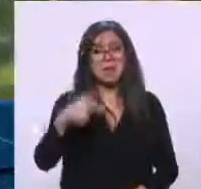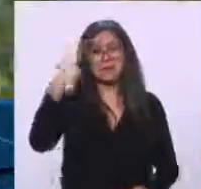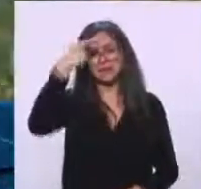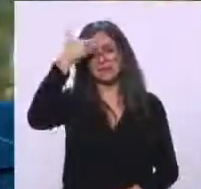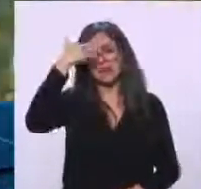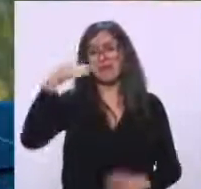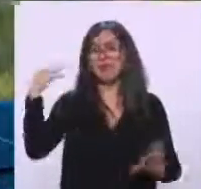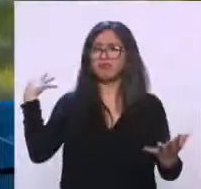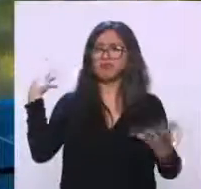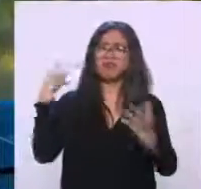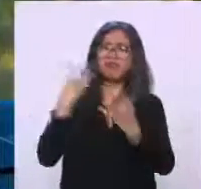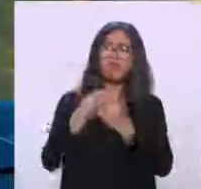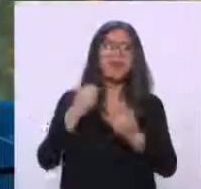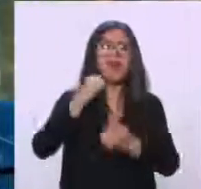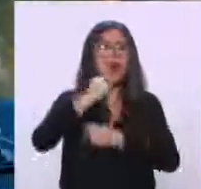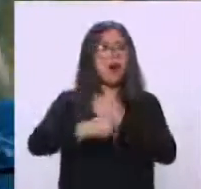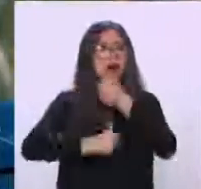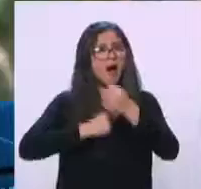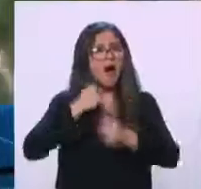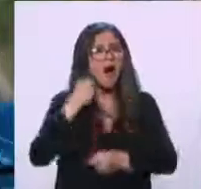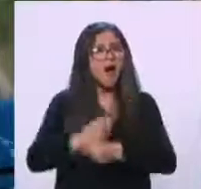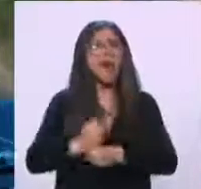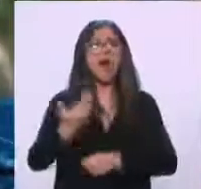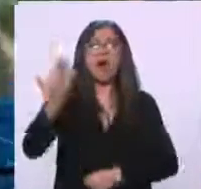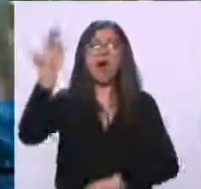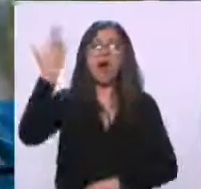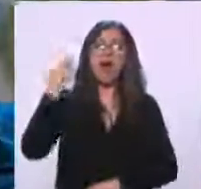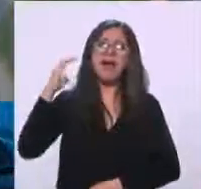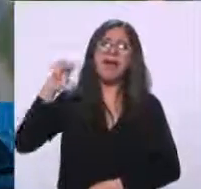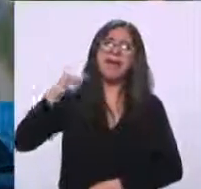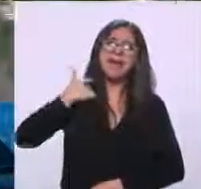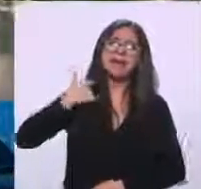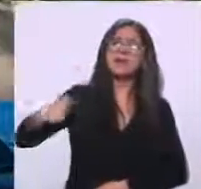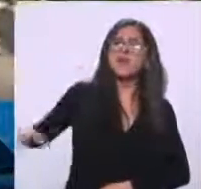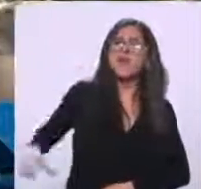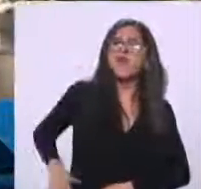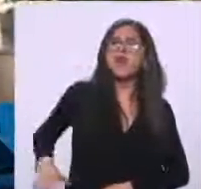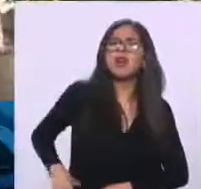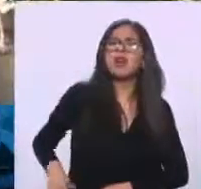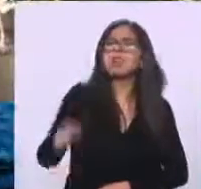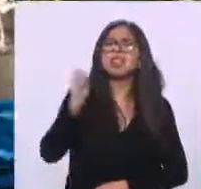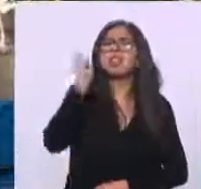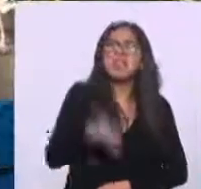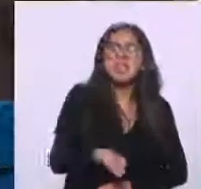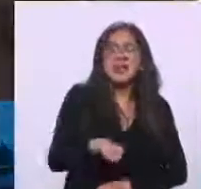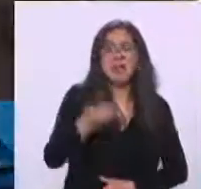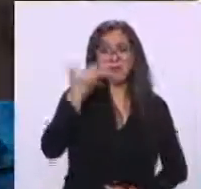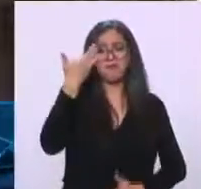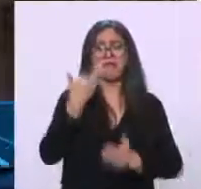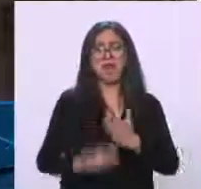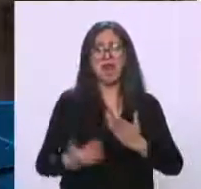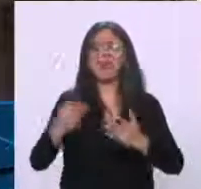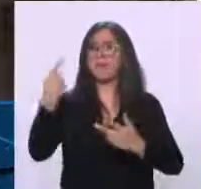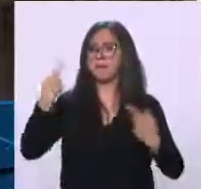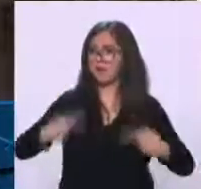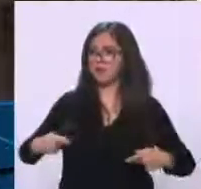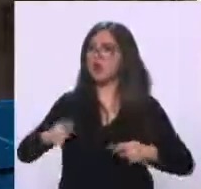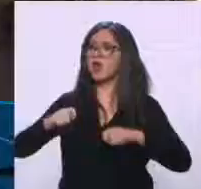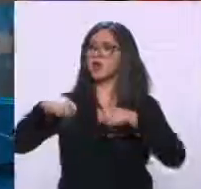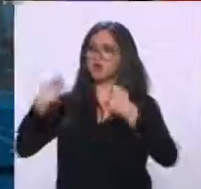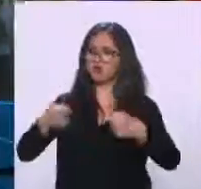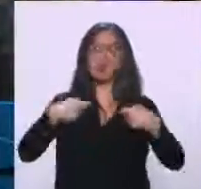años y pues muy buena parte del régimen anterior ha sido una falta de justicia y por